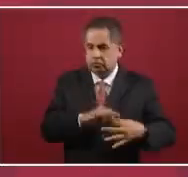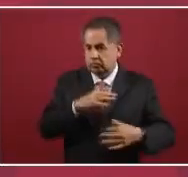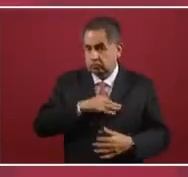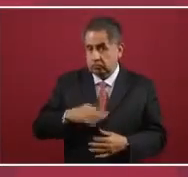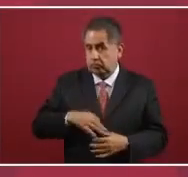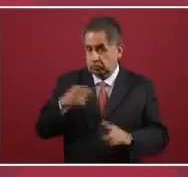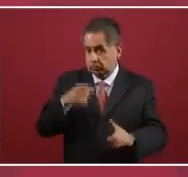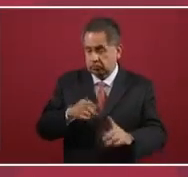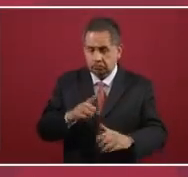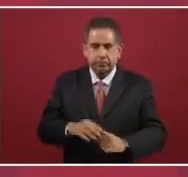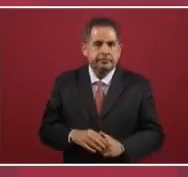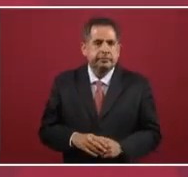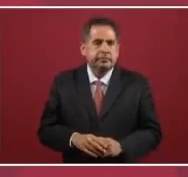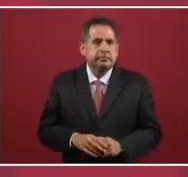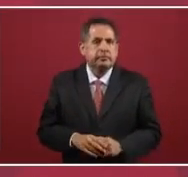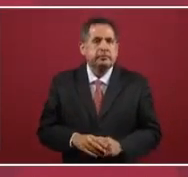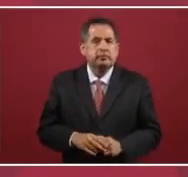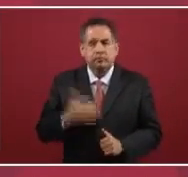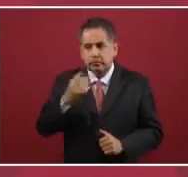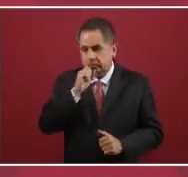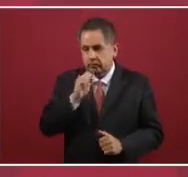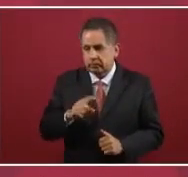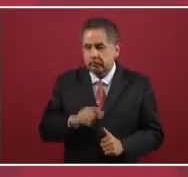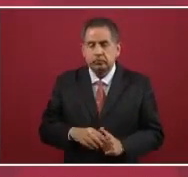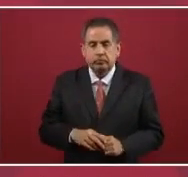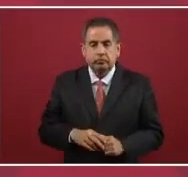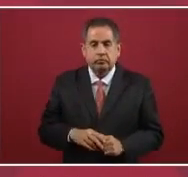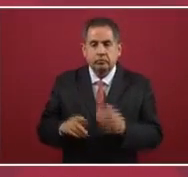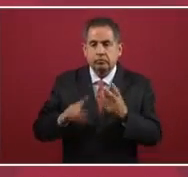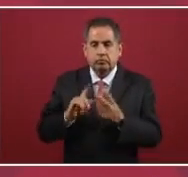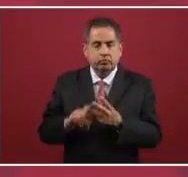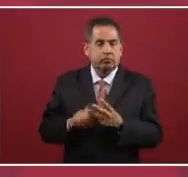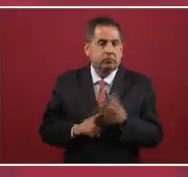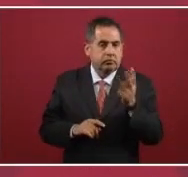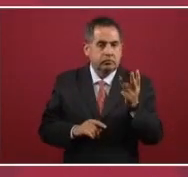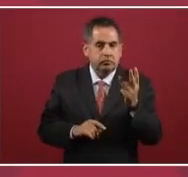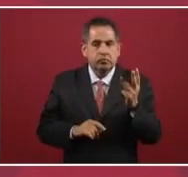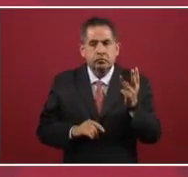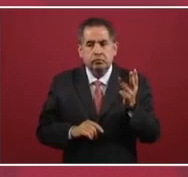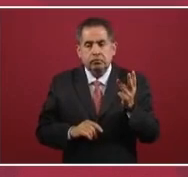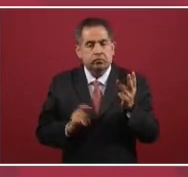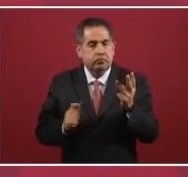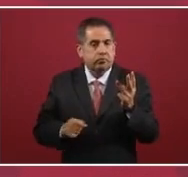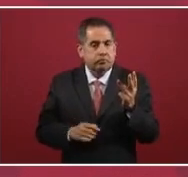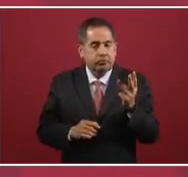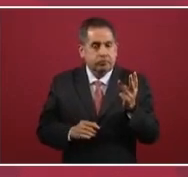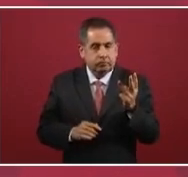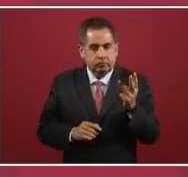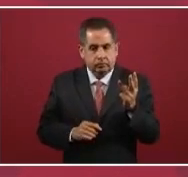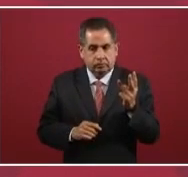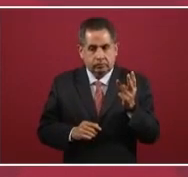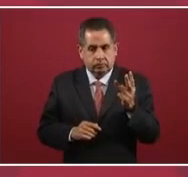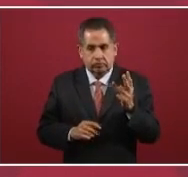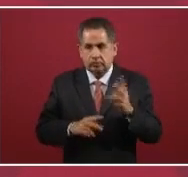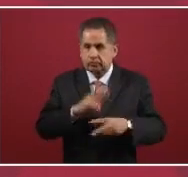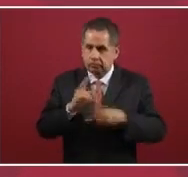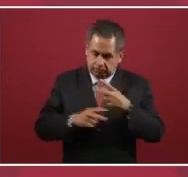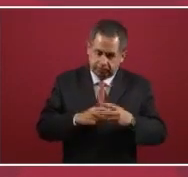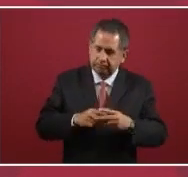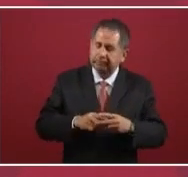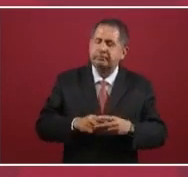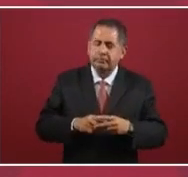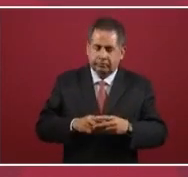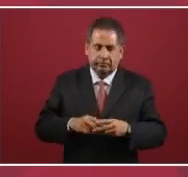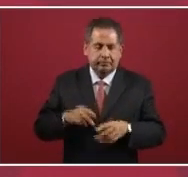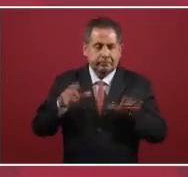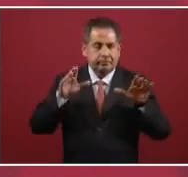ese propósito. Y lo tercero es que va el aeropuerto